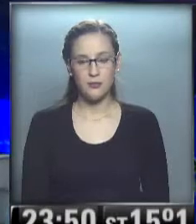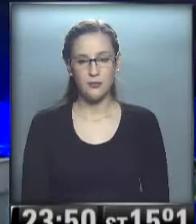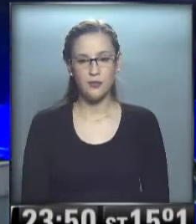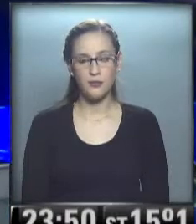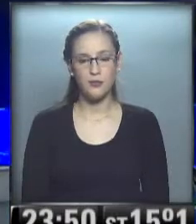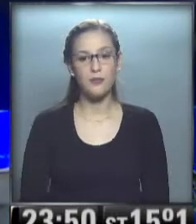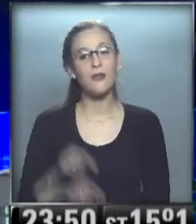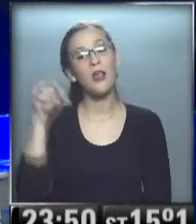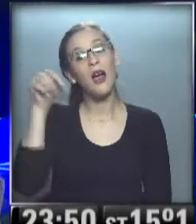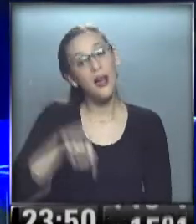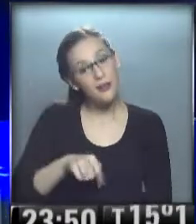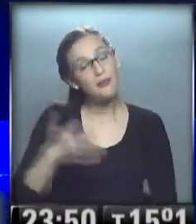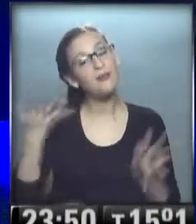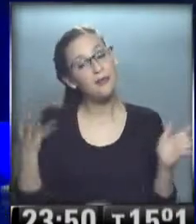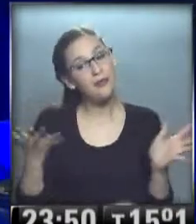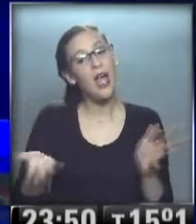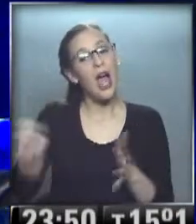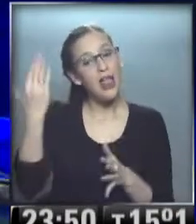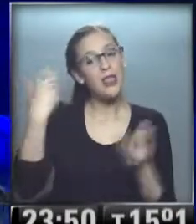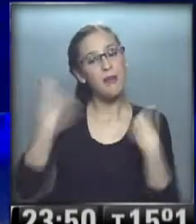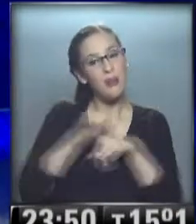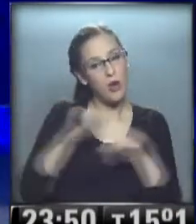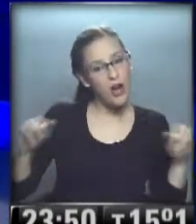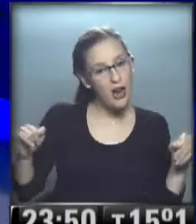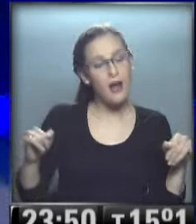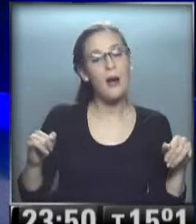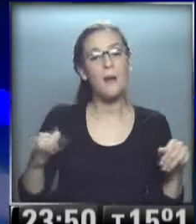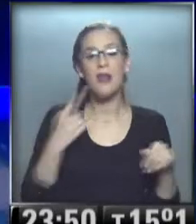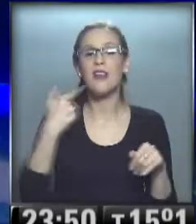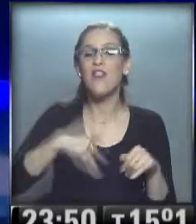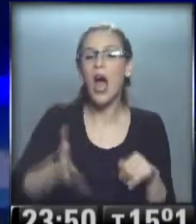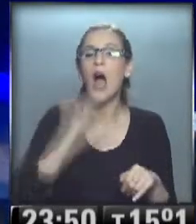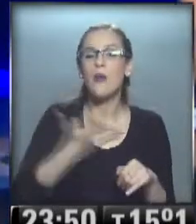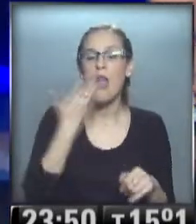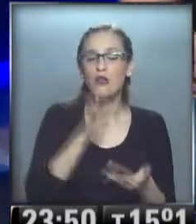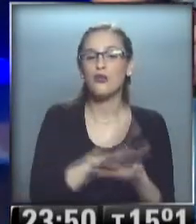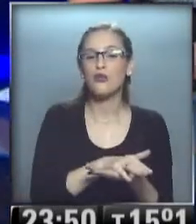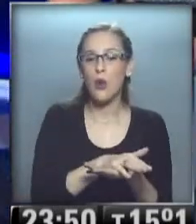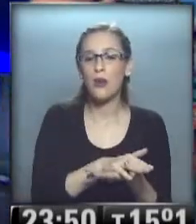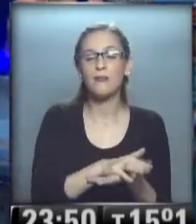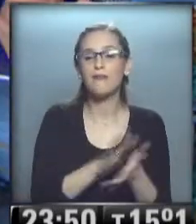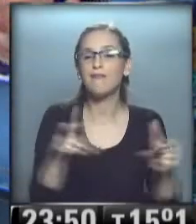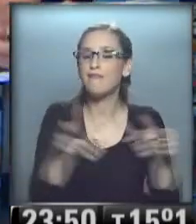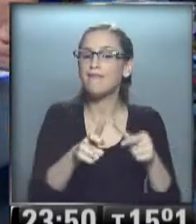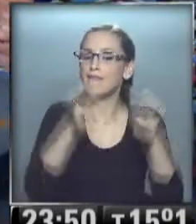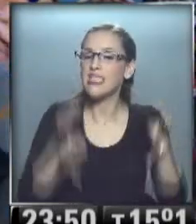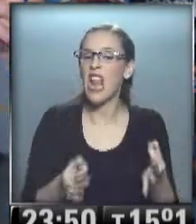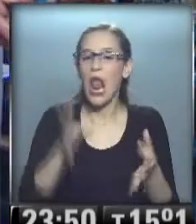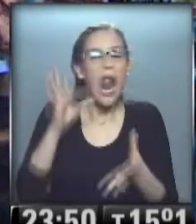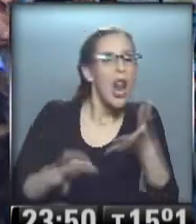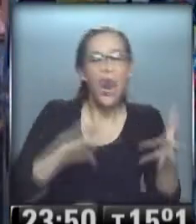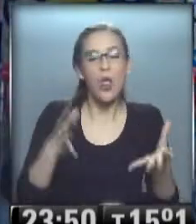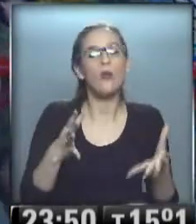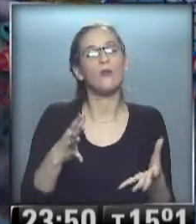Lo prometido es deuda, Maxi. Yo nos prometiste cuando arrancábamos esta edición que íbamos a tener un documental inédito. Y así es. Y va a ser